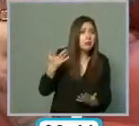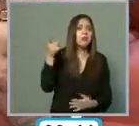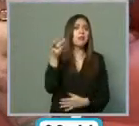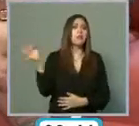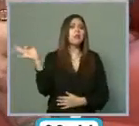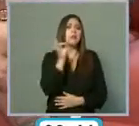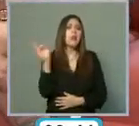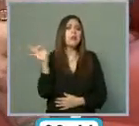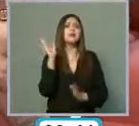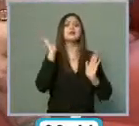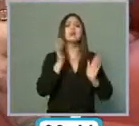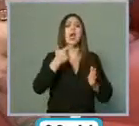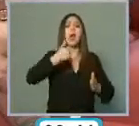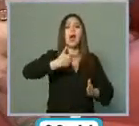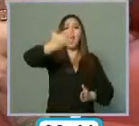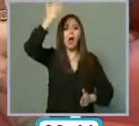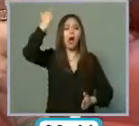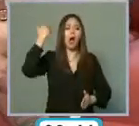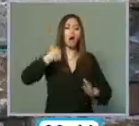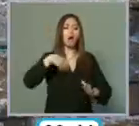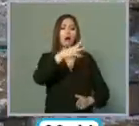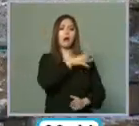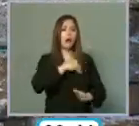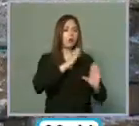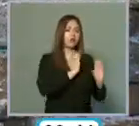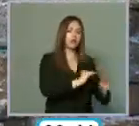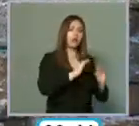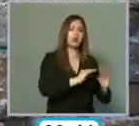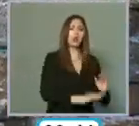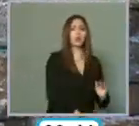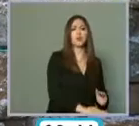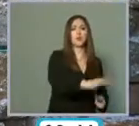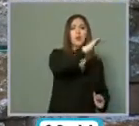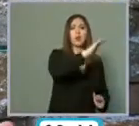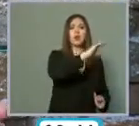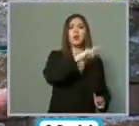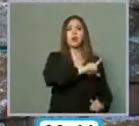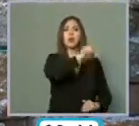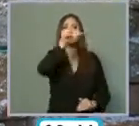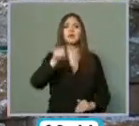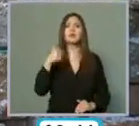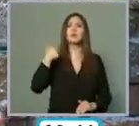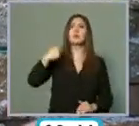dedicó ya a sus hijos y ya ahorita ya no tiene mucho que hacer y se inclina por esto,